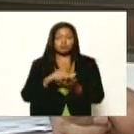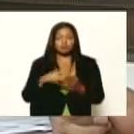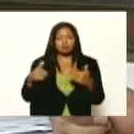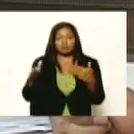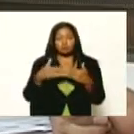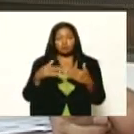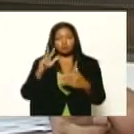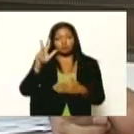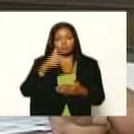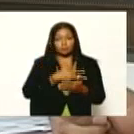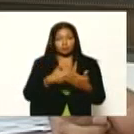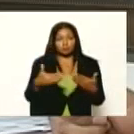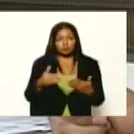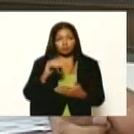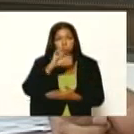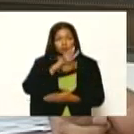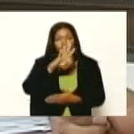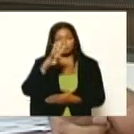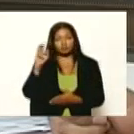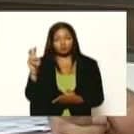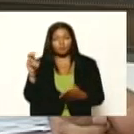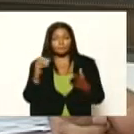en